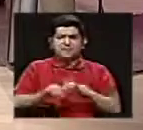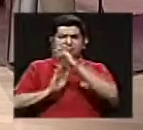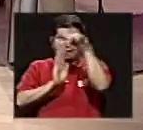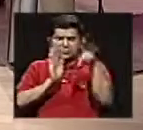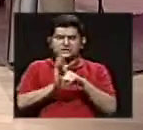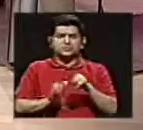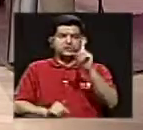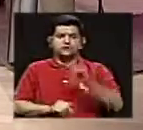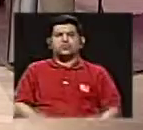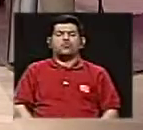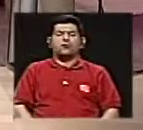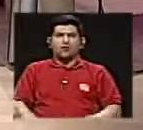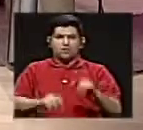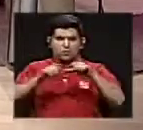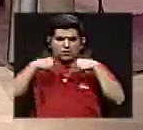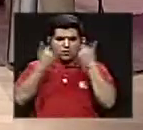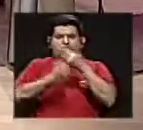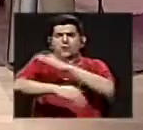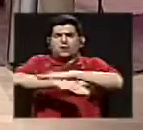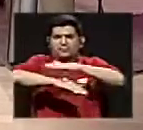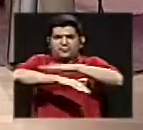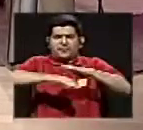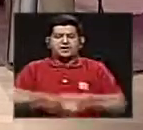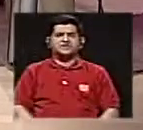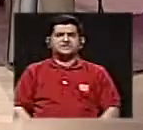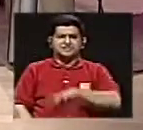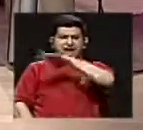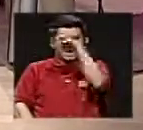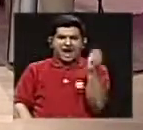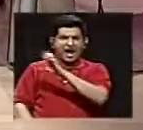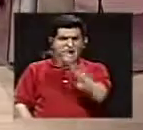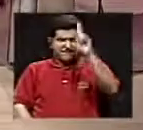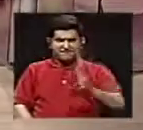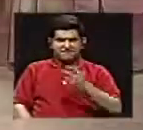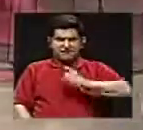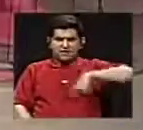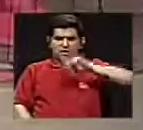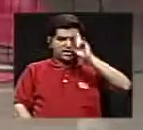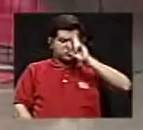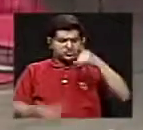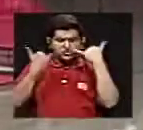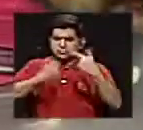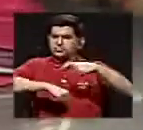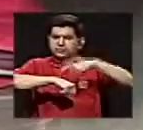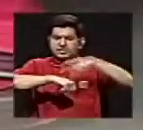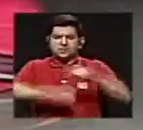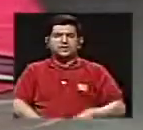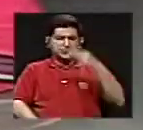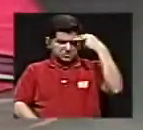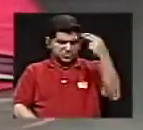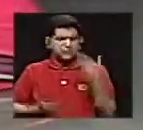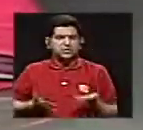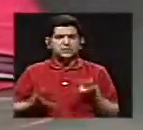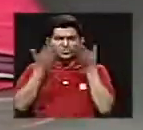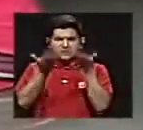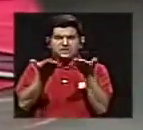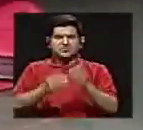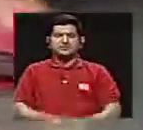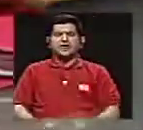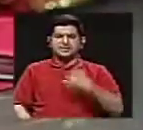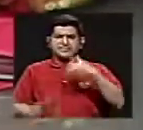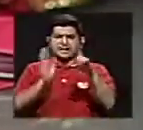raza afrocostarricenses. Entonces yo siento que ya es hora que nos reconozcan y nos den ese mérito que